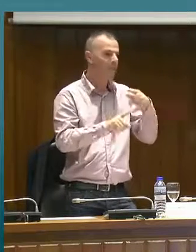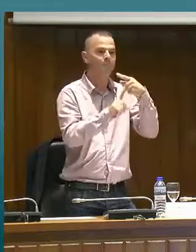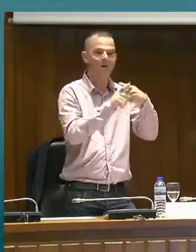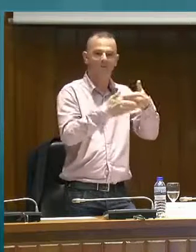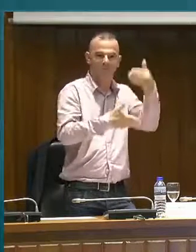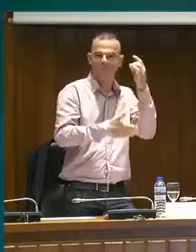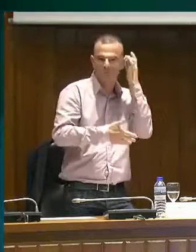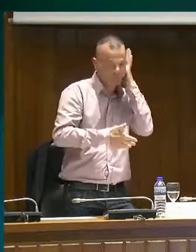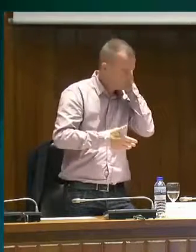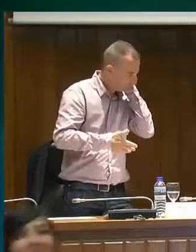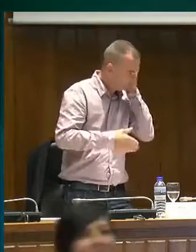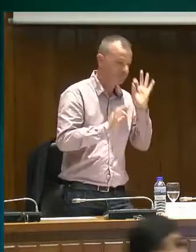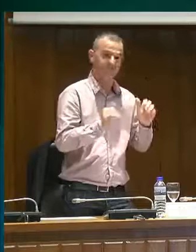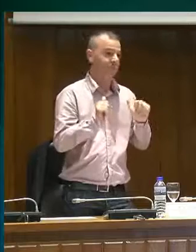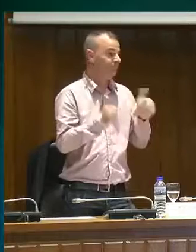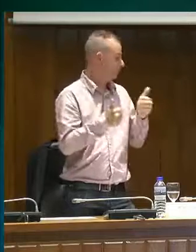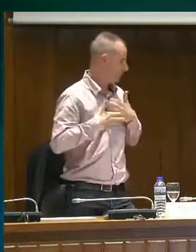Trabajan en la Universidad de Vic